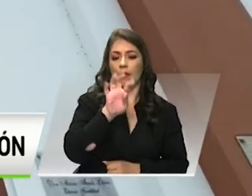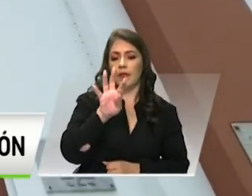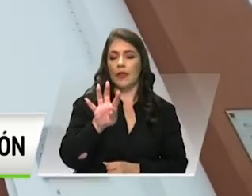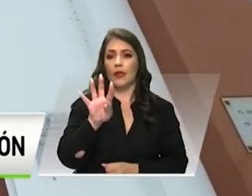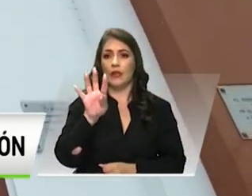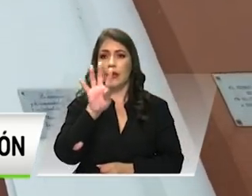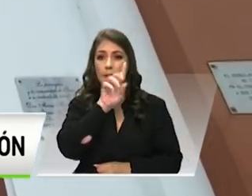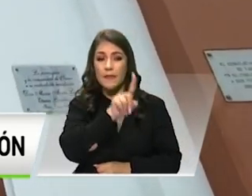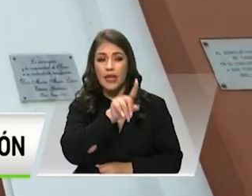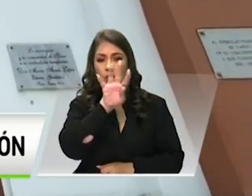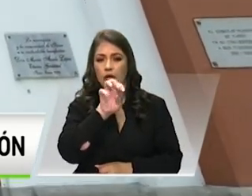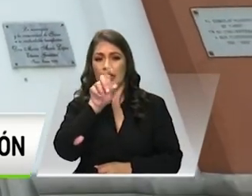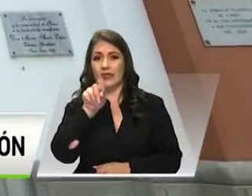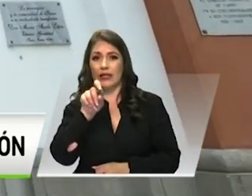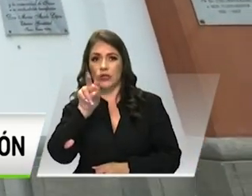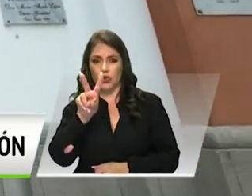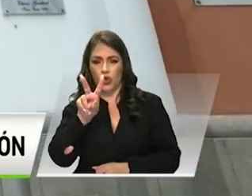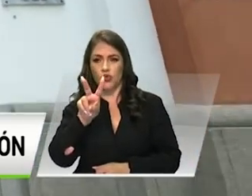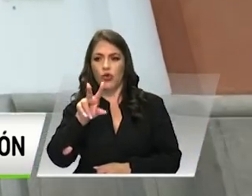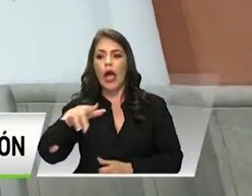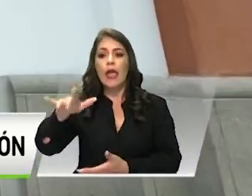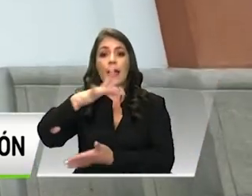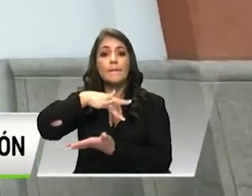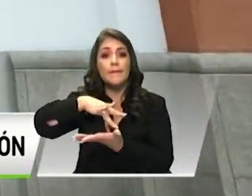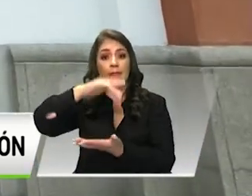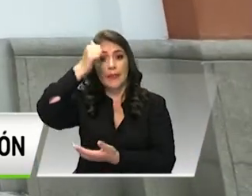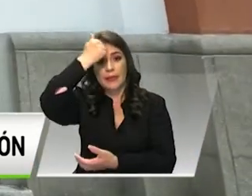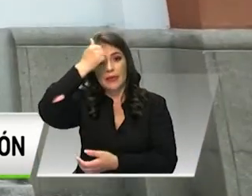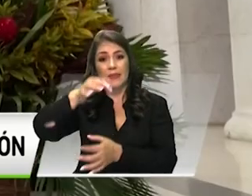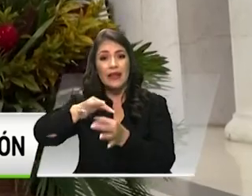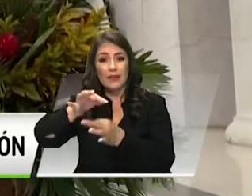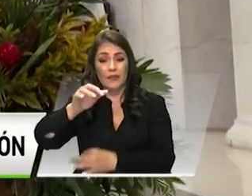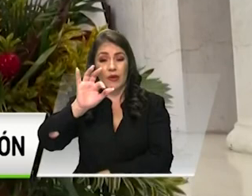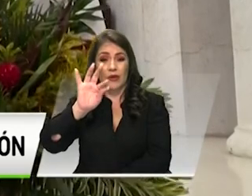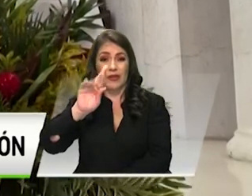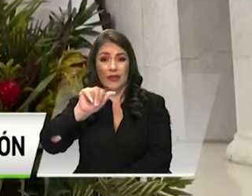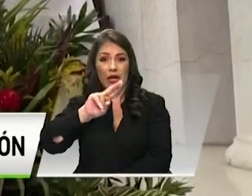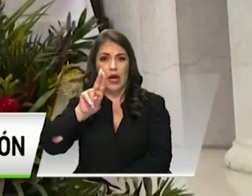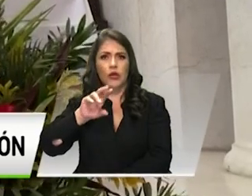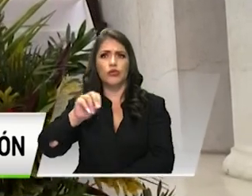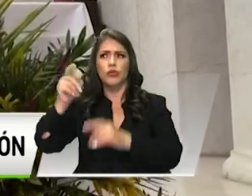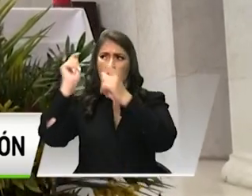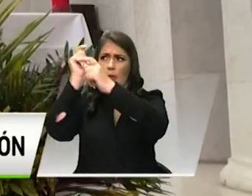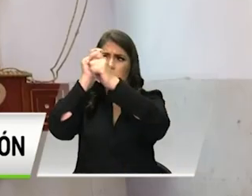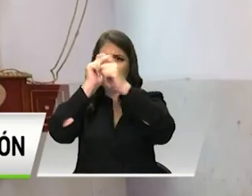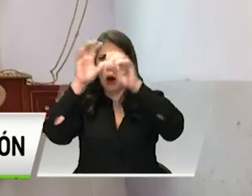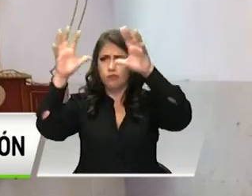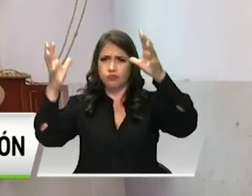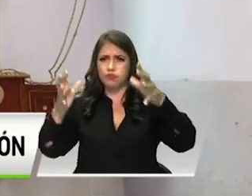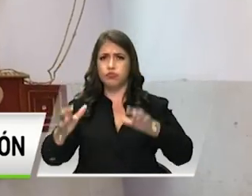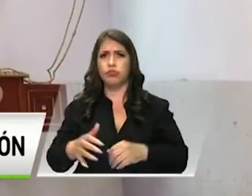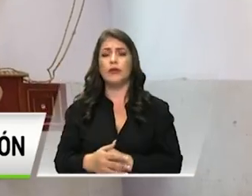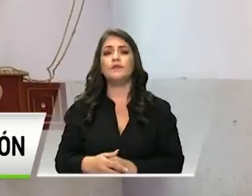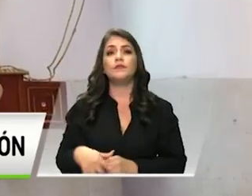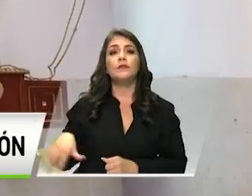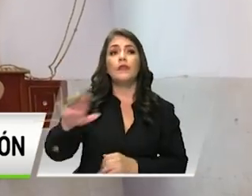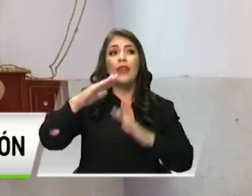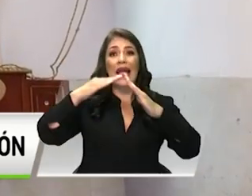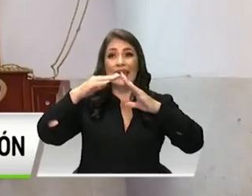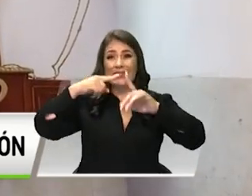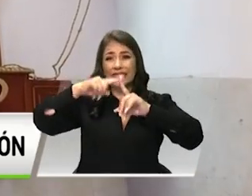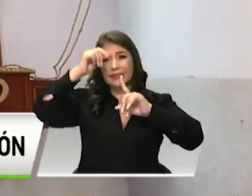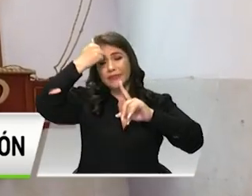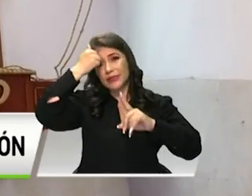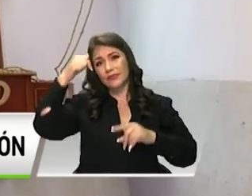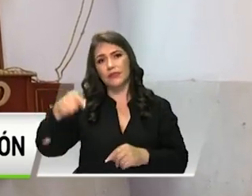en el Parque Principal de Tarso, hay una estatua levantada en honor a Jesús Aníbal Gómez Gómez. También el templo principal de este municipio del suroeste